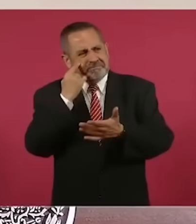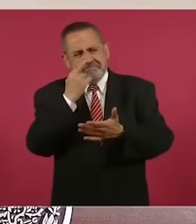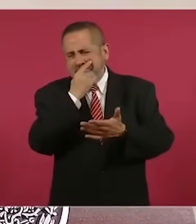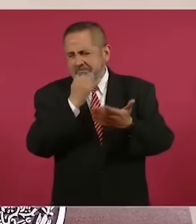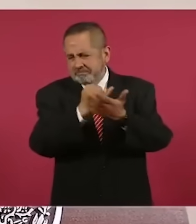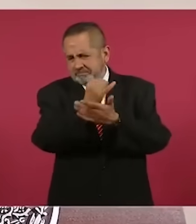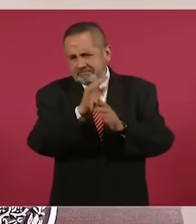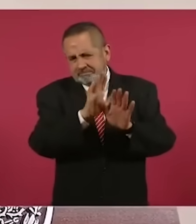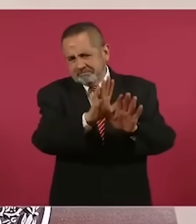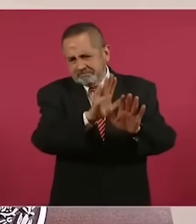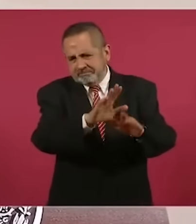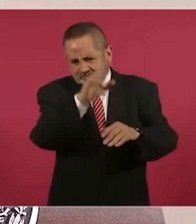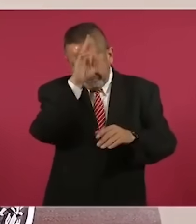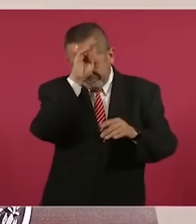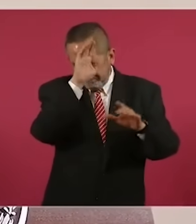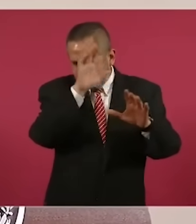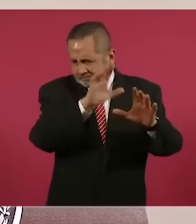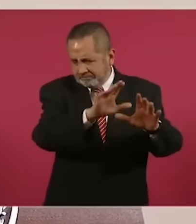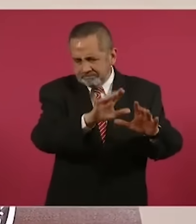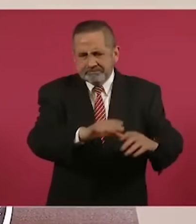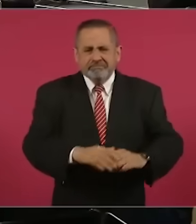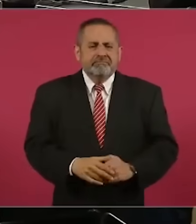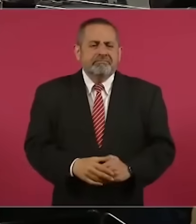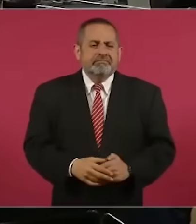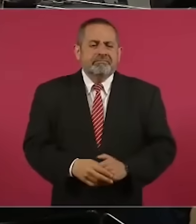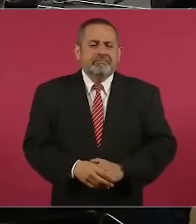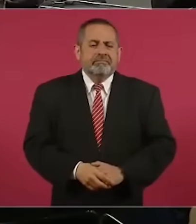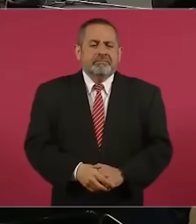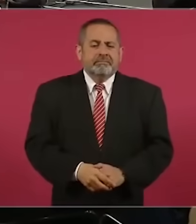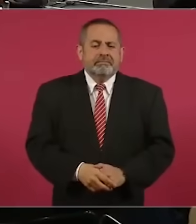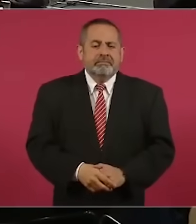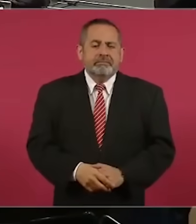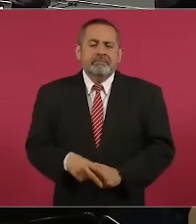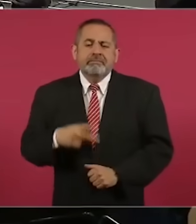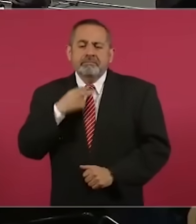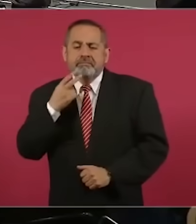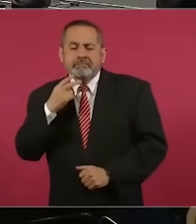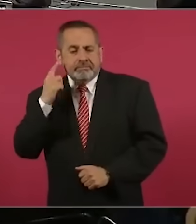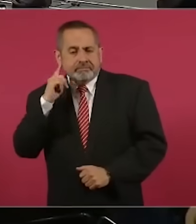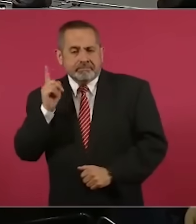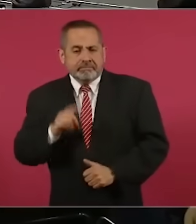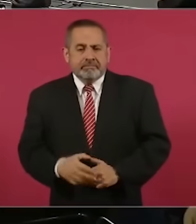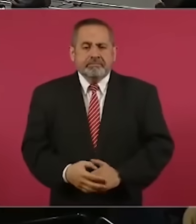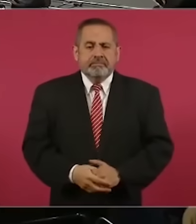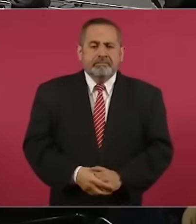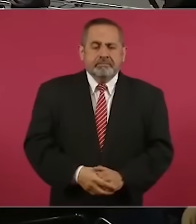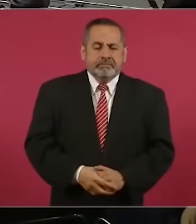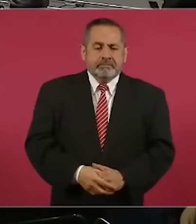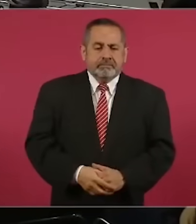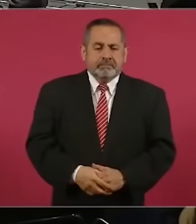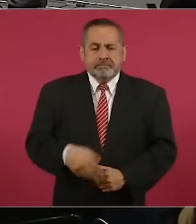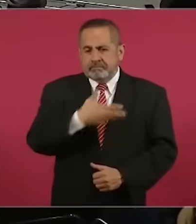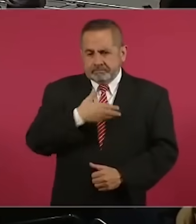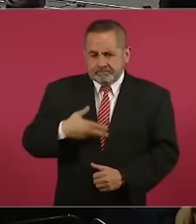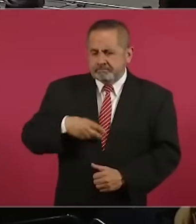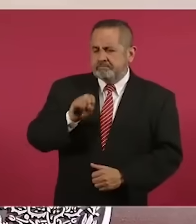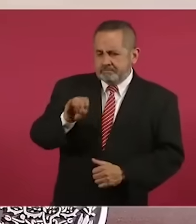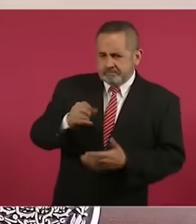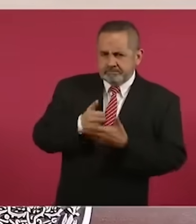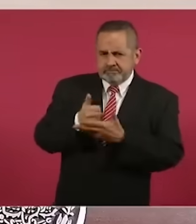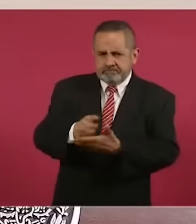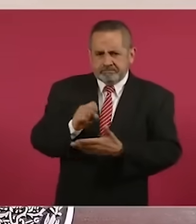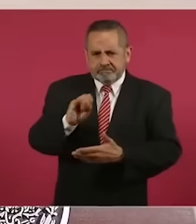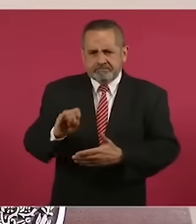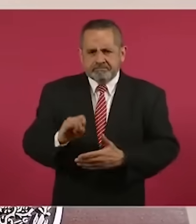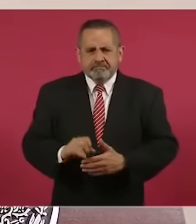deciden ía mediación ofrecería la mediación del Gobierno Federal si ayudamos Sí qué podría